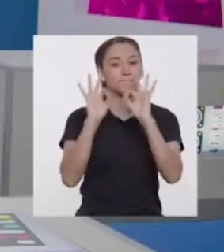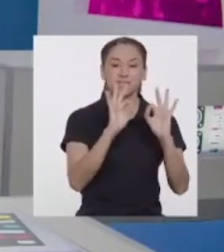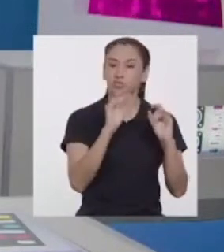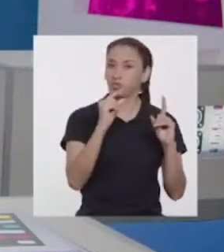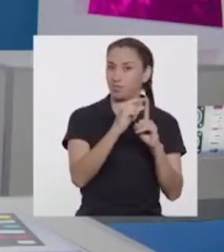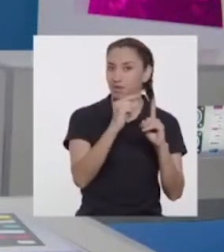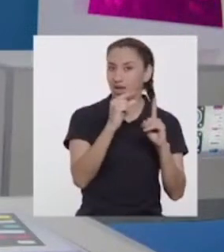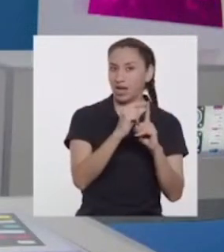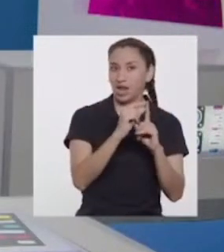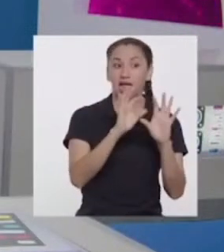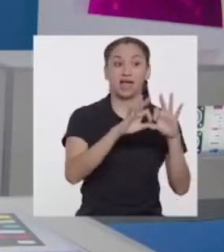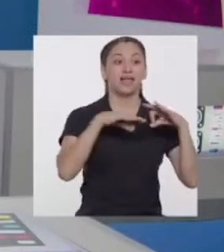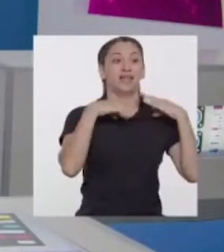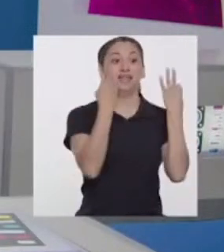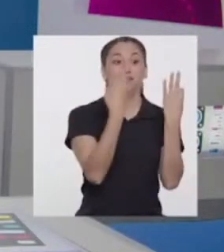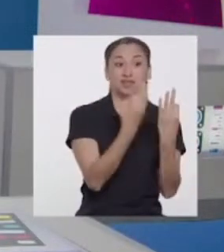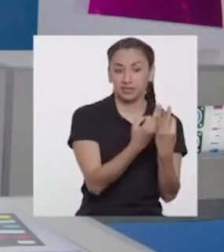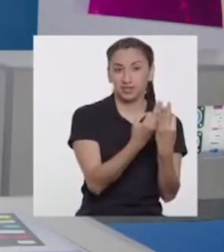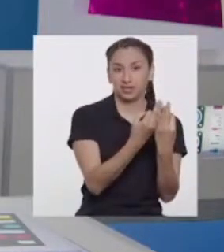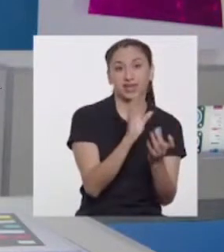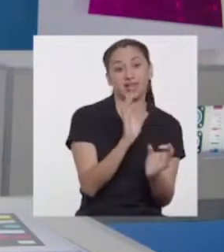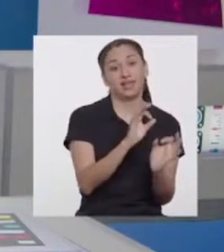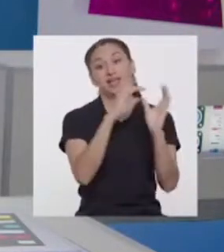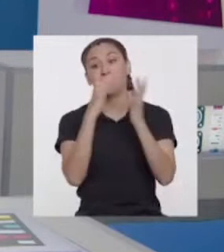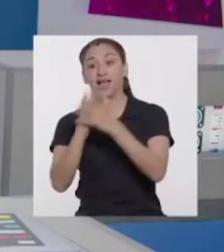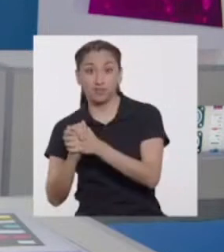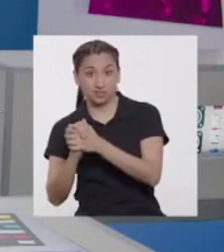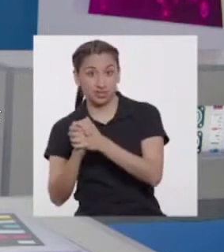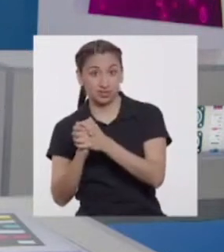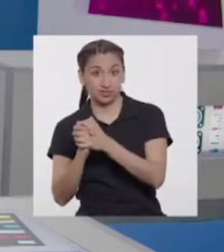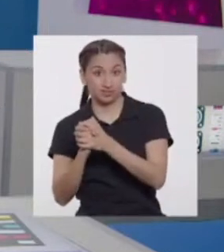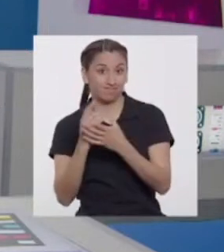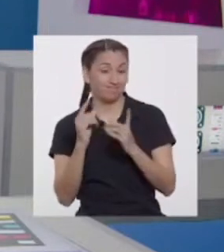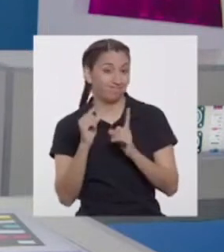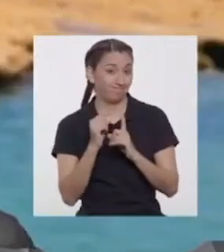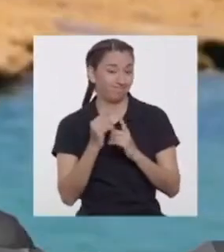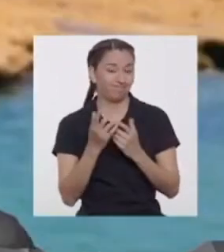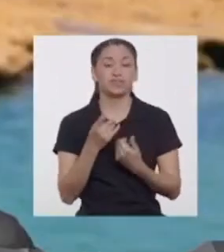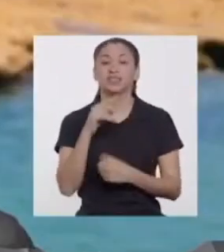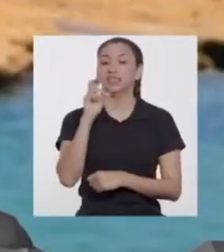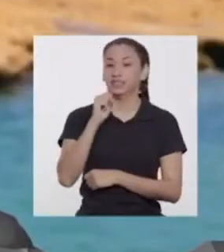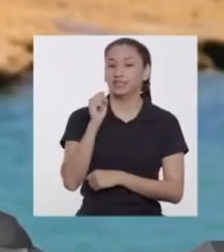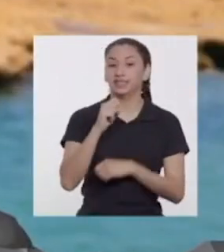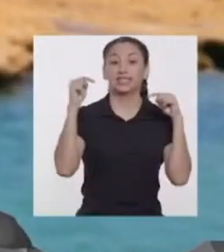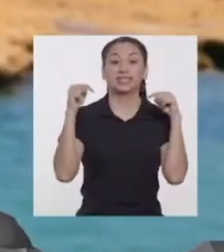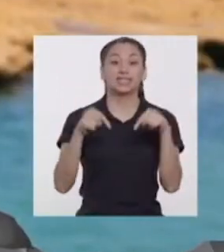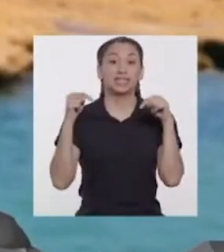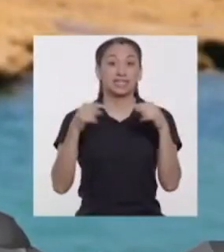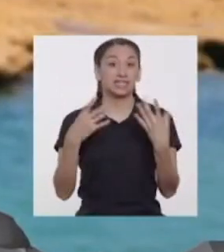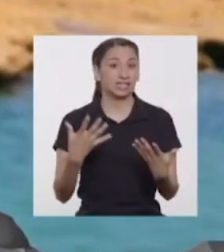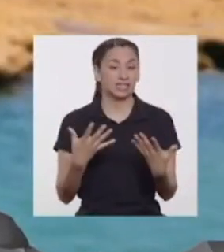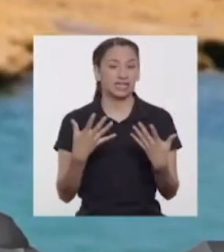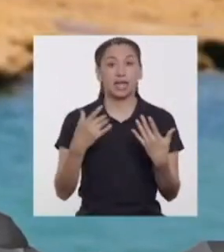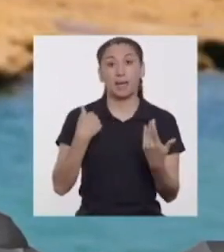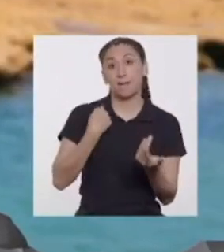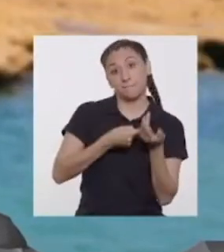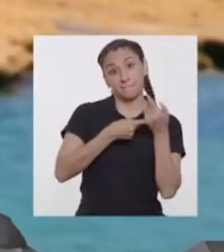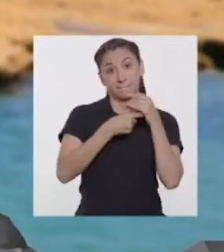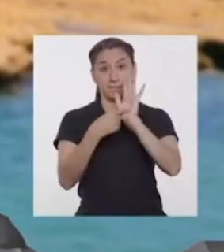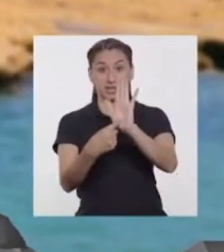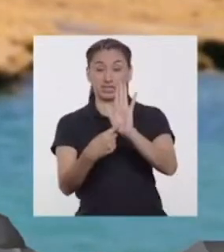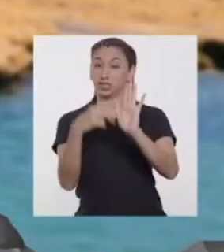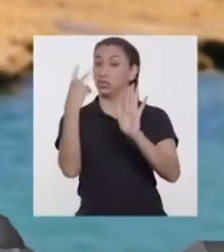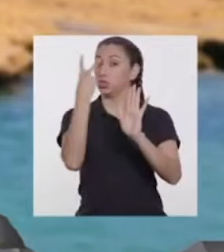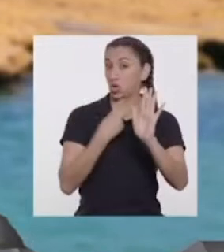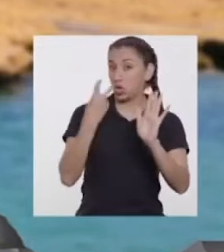mismas palabras con nuestra familia que con nuestros amigos. En este caso, nuestra